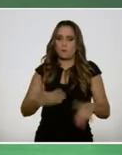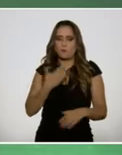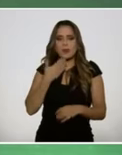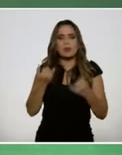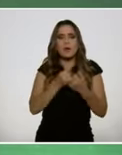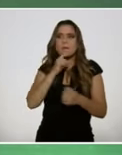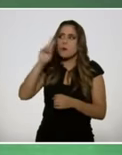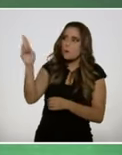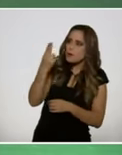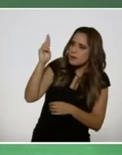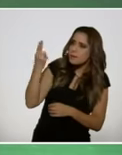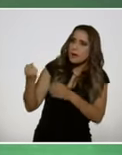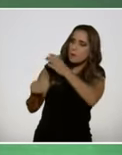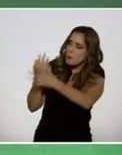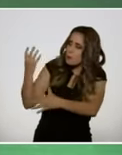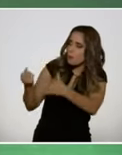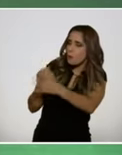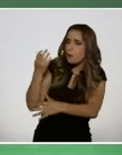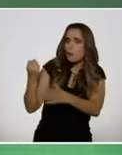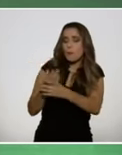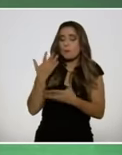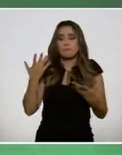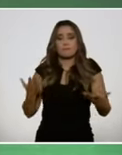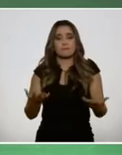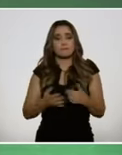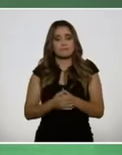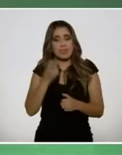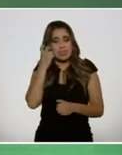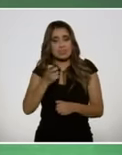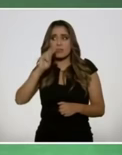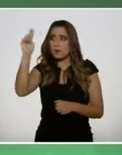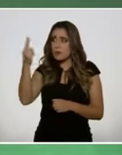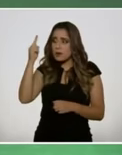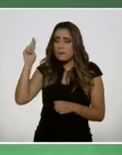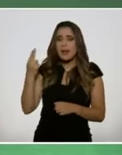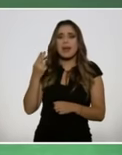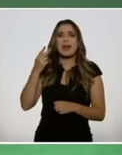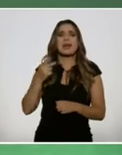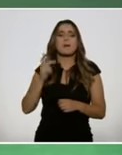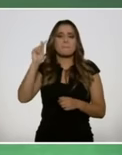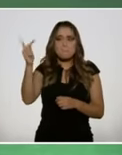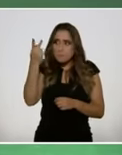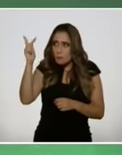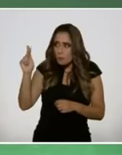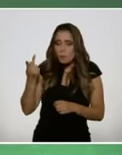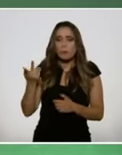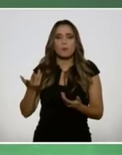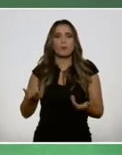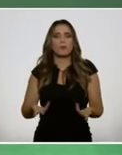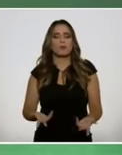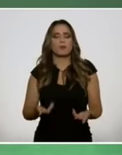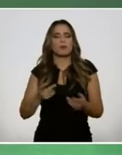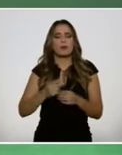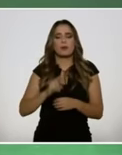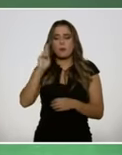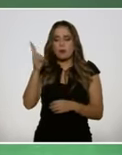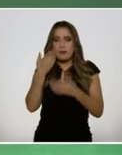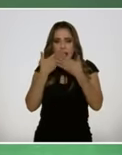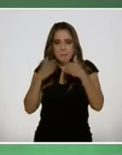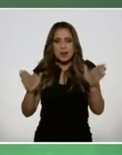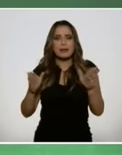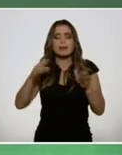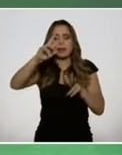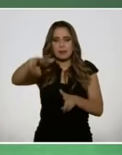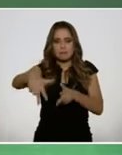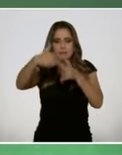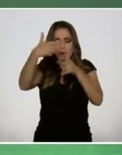como a la educación superior, en donde se han consolidado el modelo de universidades tecnológicas y politécnicas y de la Universidad Abierta y a Distancia